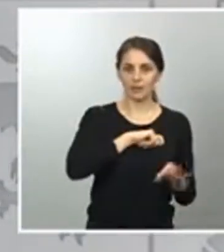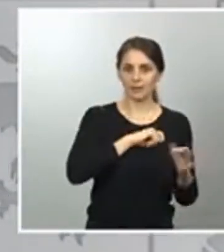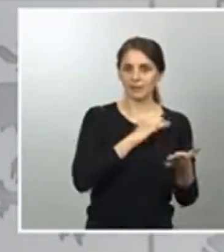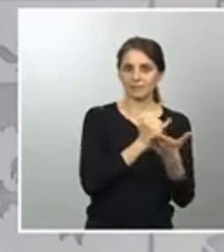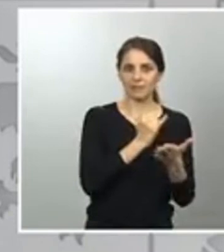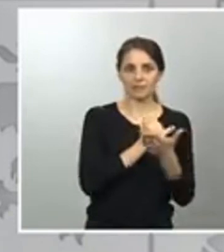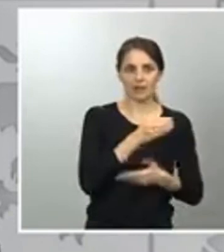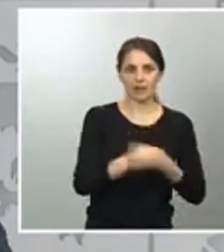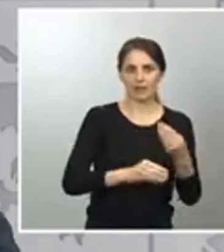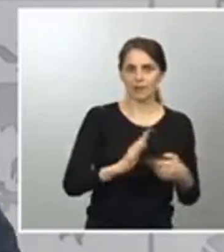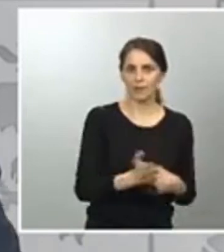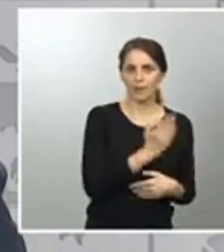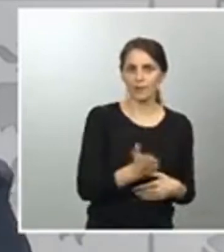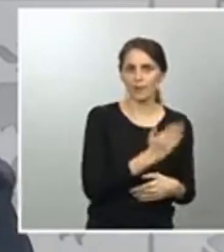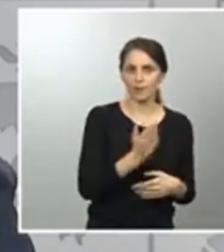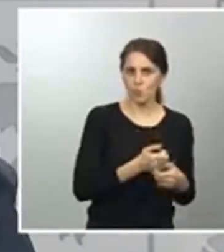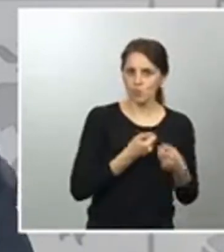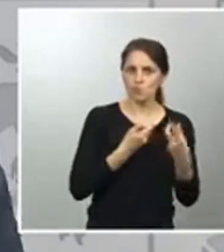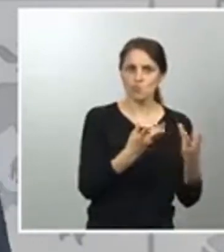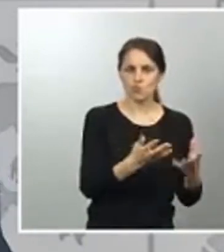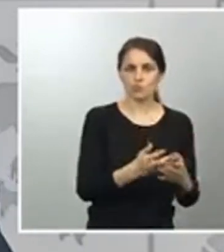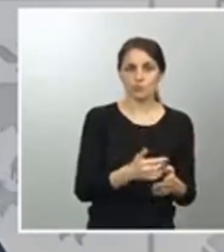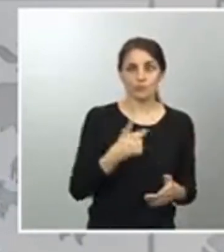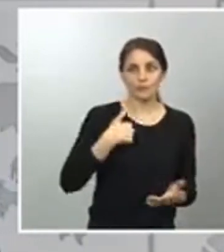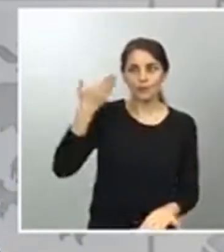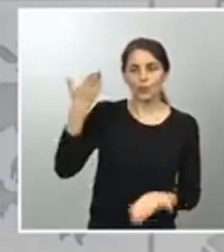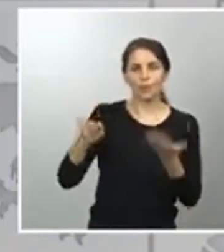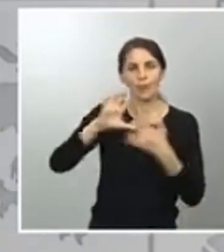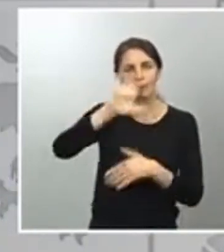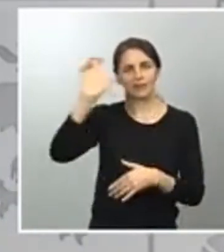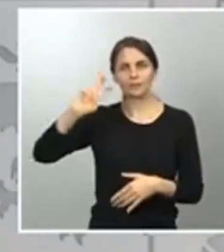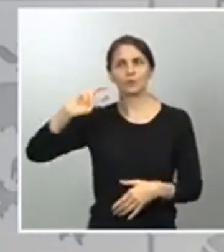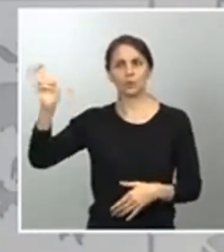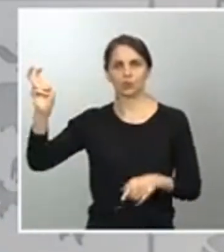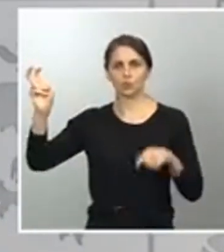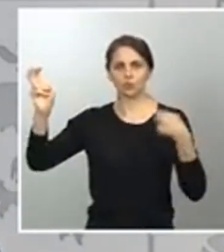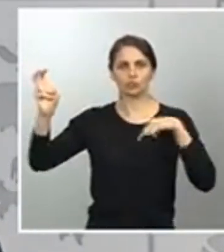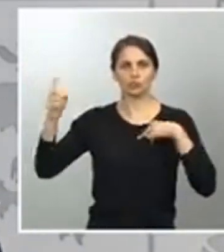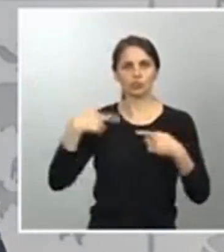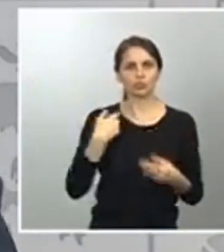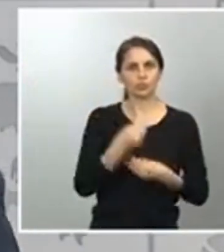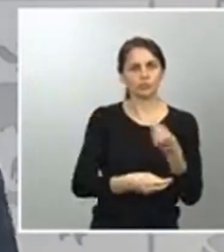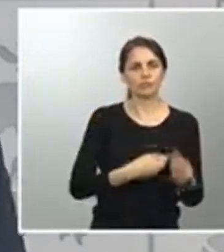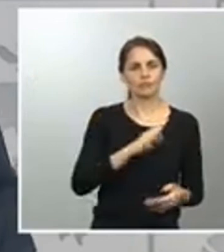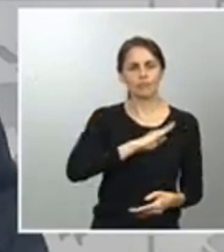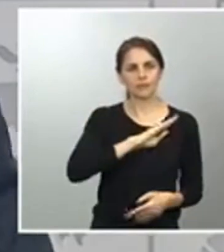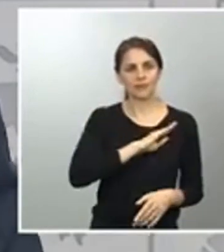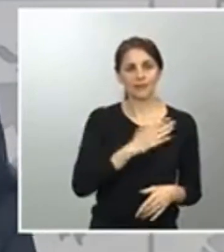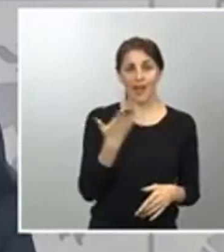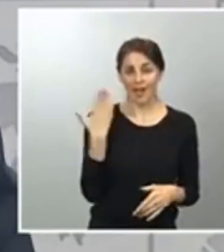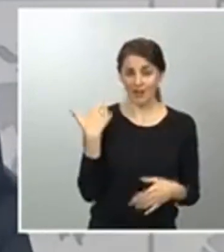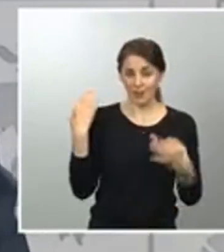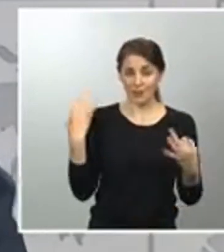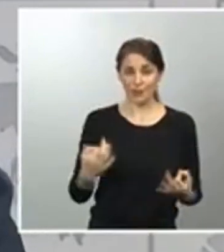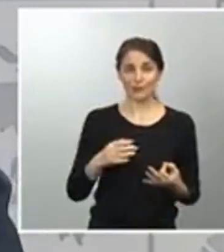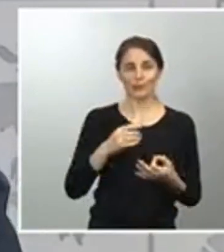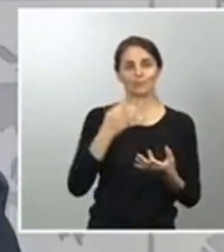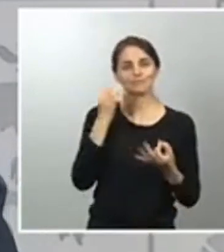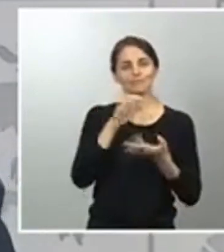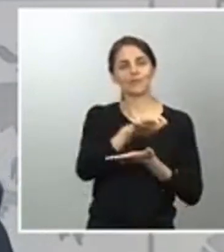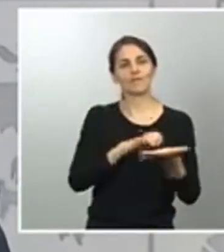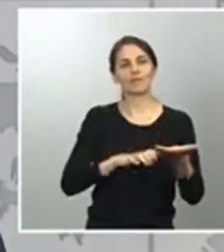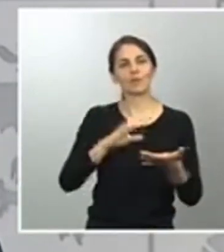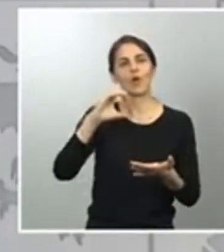uno de los países con más número de test realizados. Ayer, por ejemplo, conocíamos el dato de la OCDE que nos ponía entre los